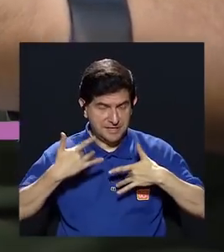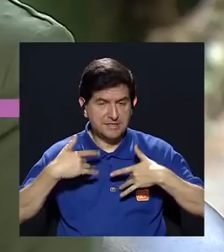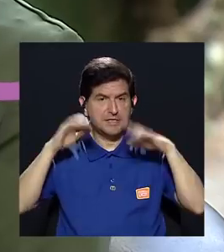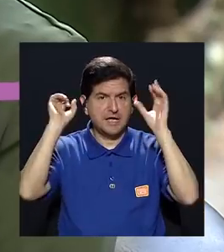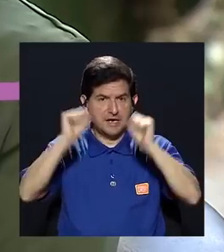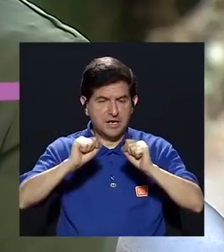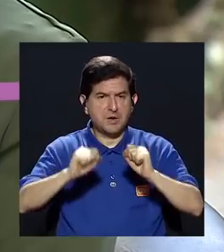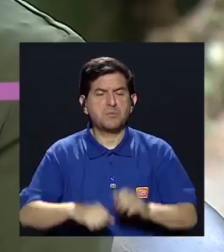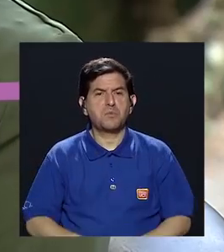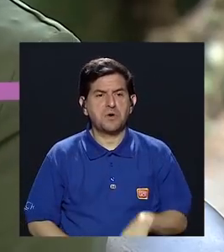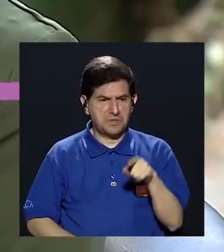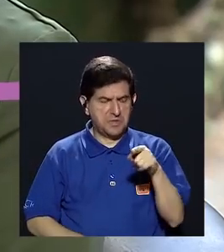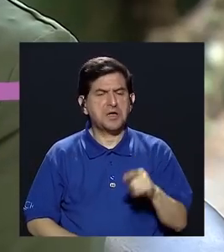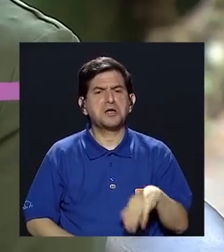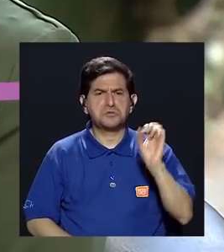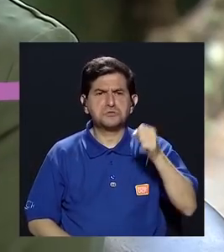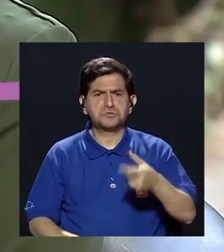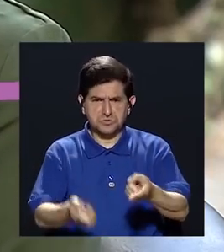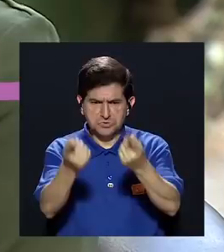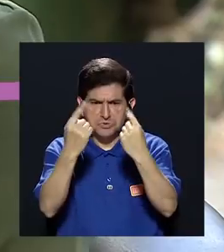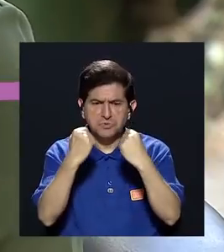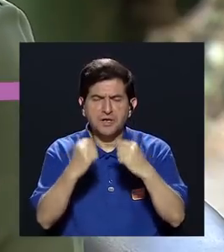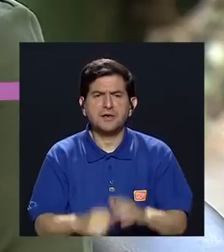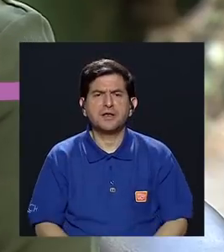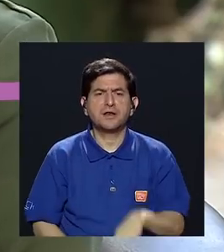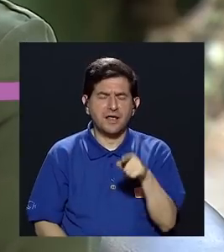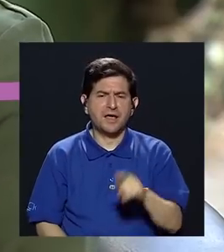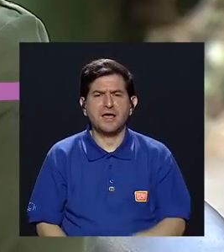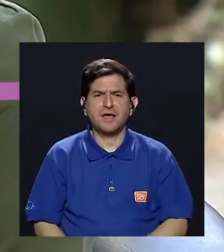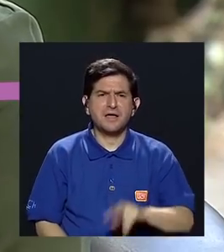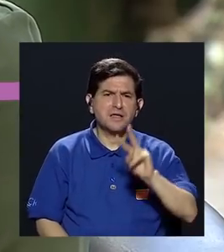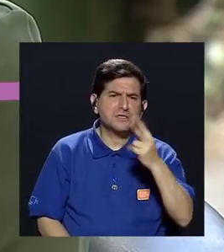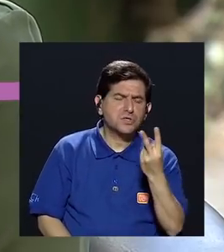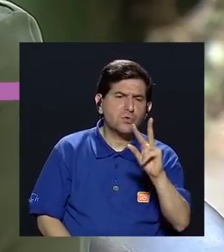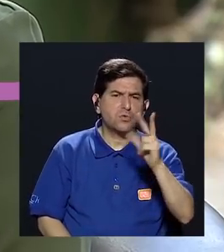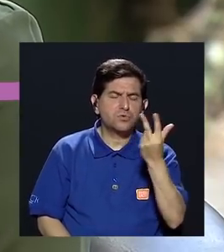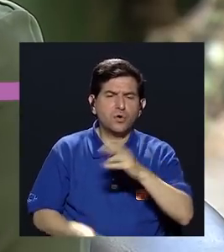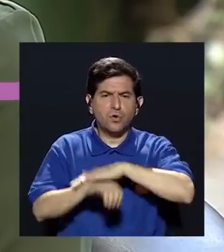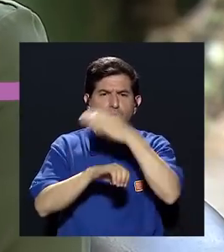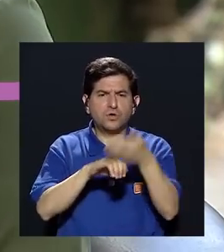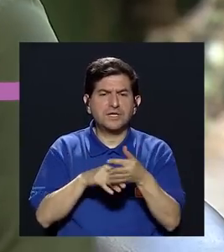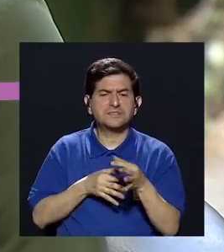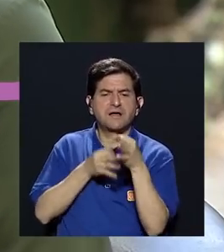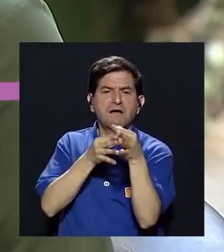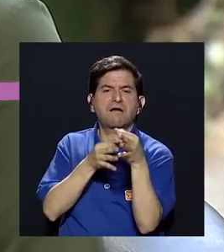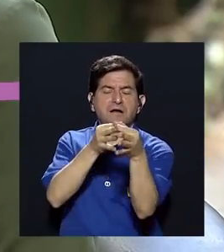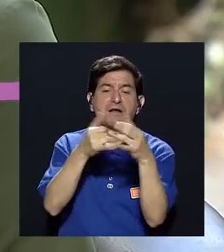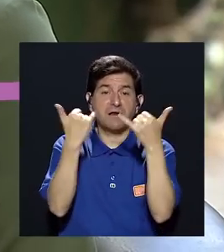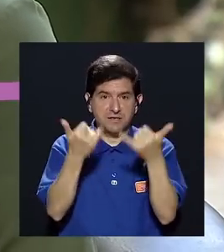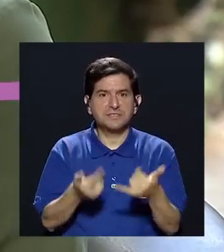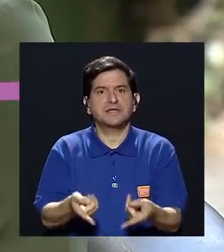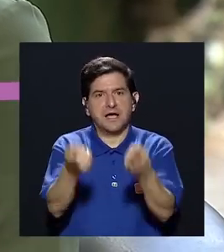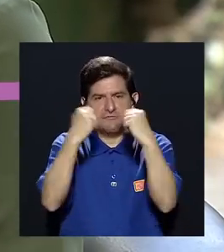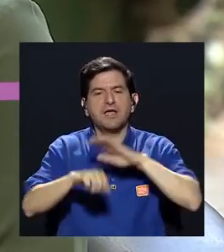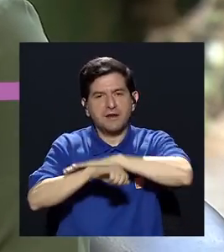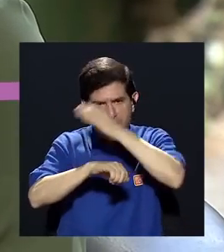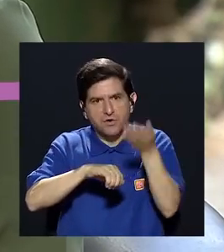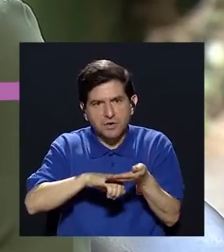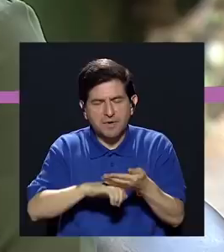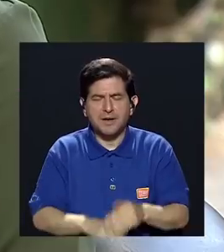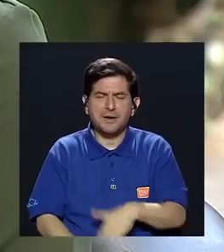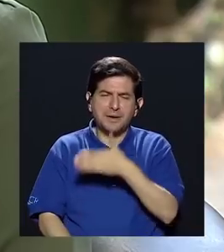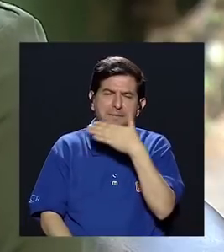que se pueden acercar, porque el objetivo es que posterguen un segundo o tercer embarazo, que ellas ya llegan embarazadas, entonces